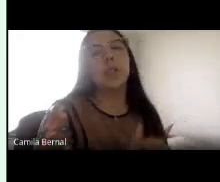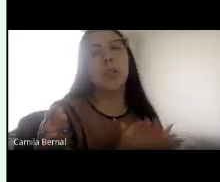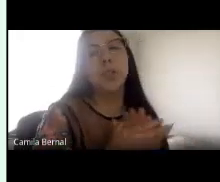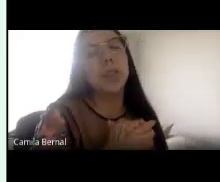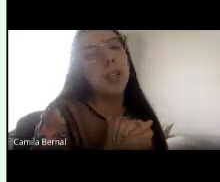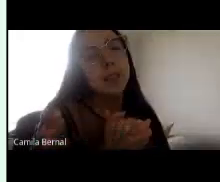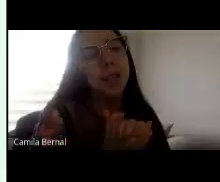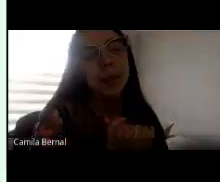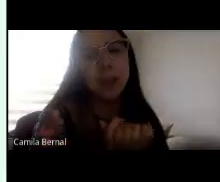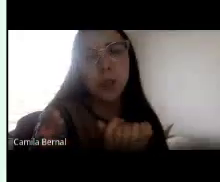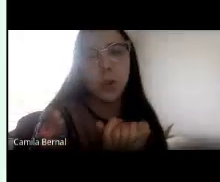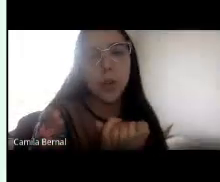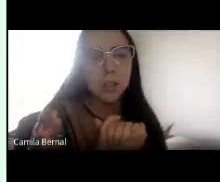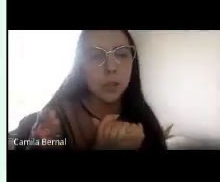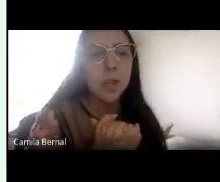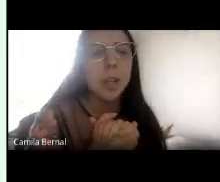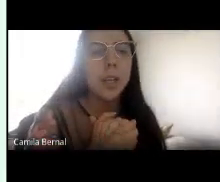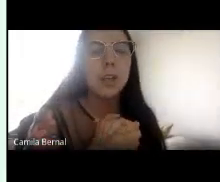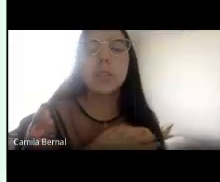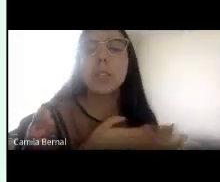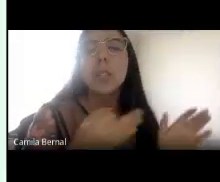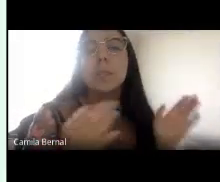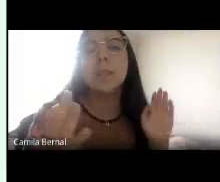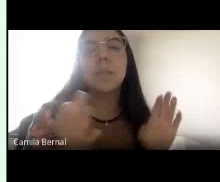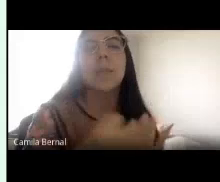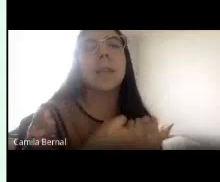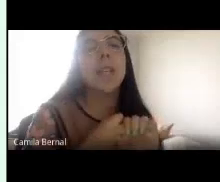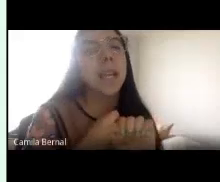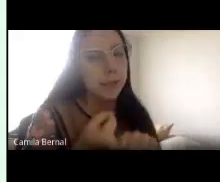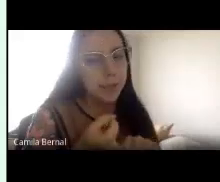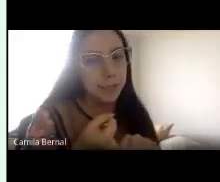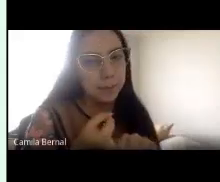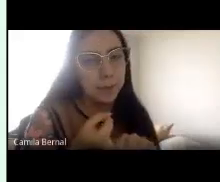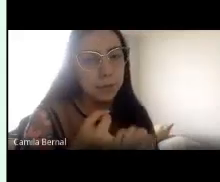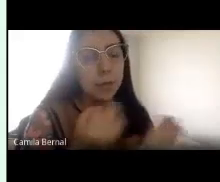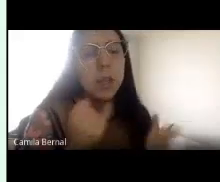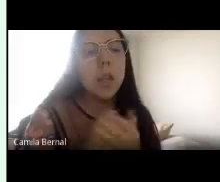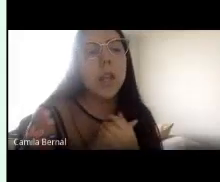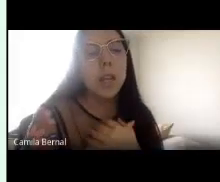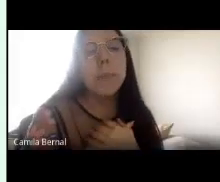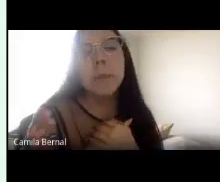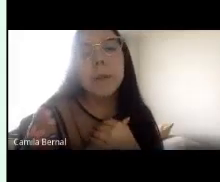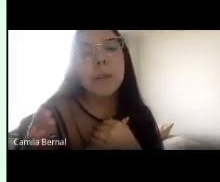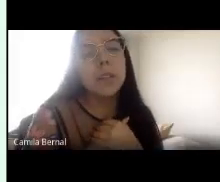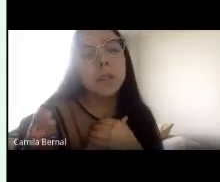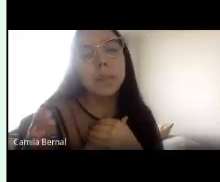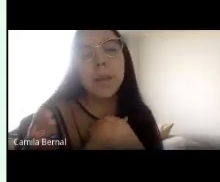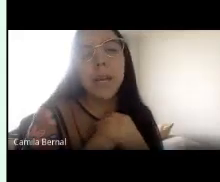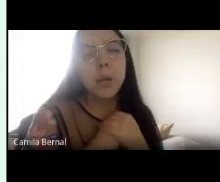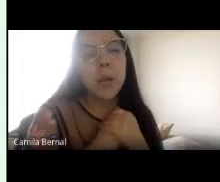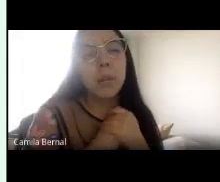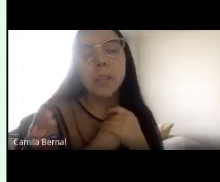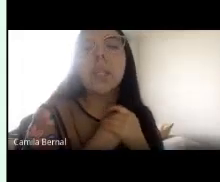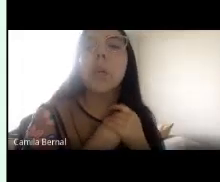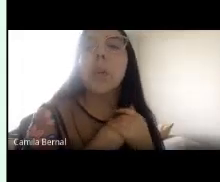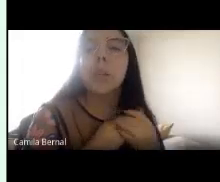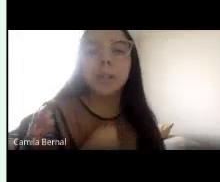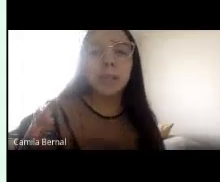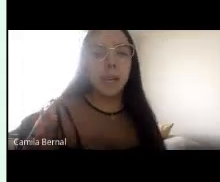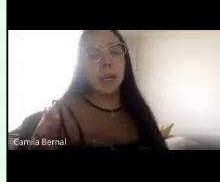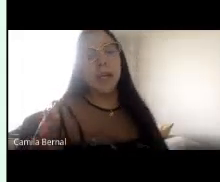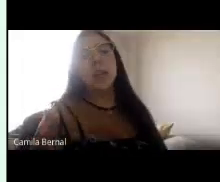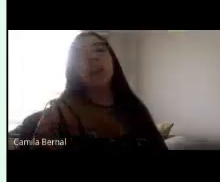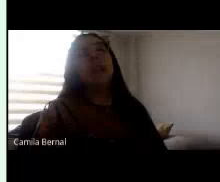Esta construcción de este filtro lento de arena consiste principalmente en tres pasos. El primero es limpiar adecuadamente todo